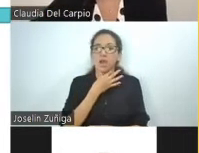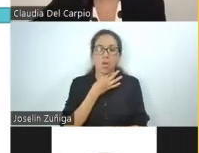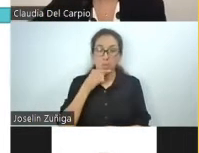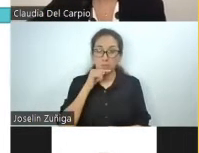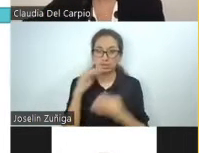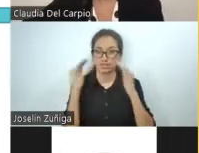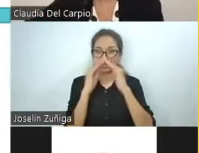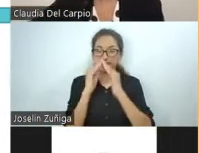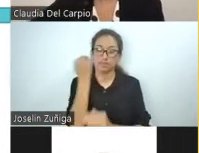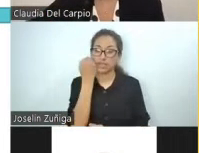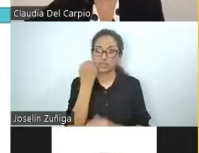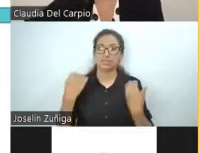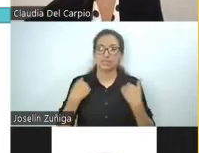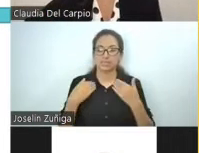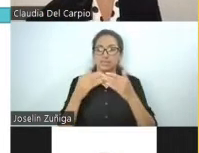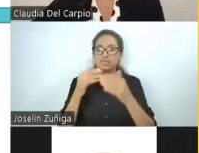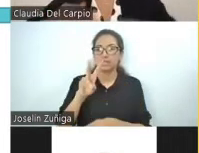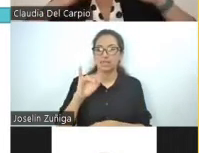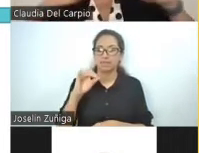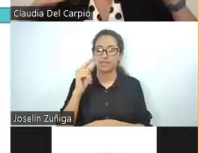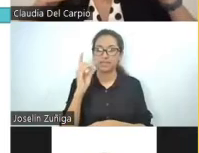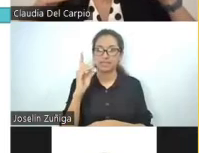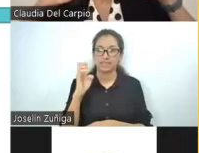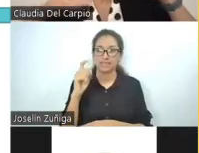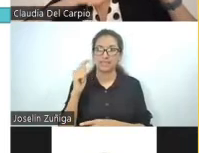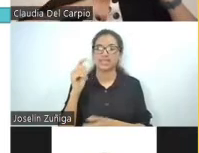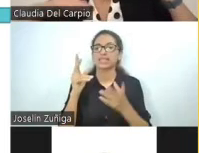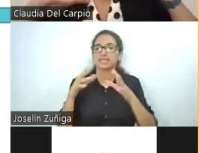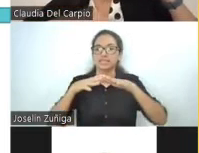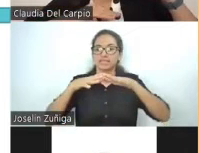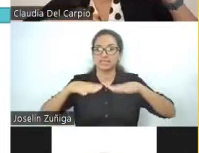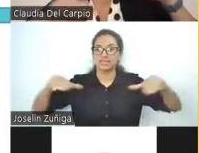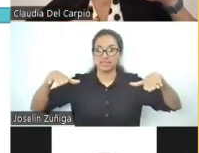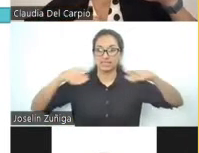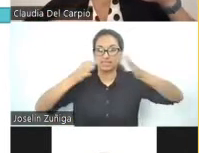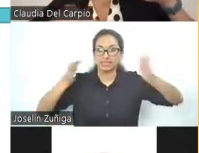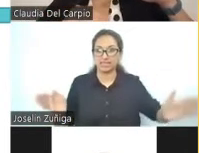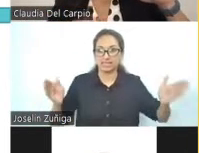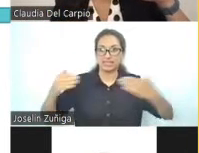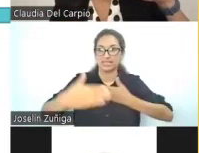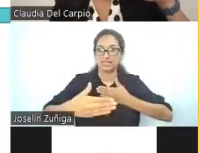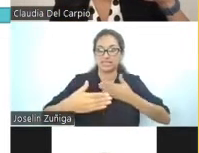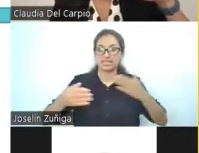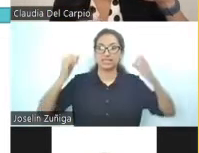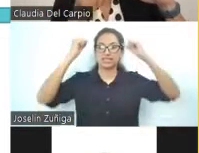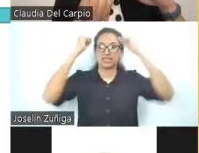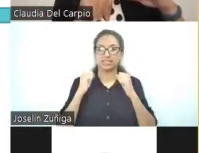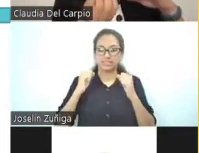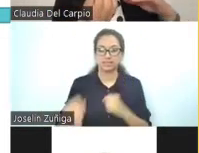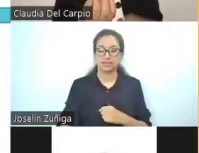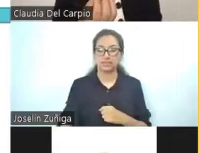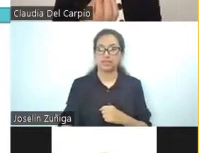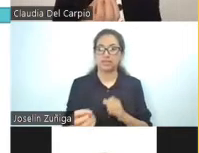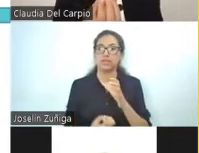casas antiguas teníamos el bidet, que era sentarnos en una tina donde